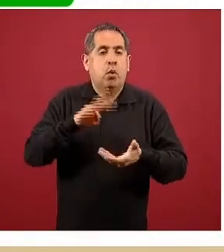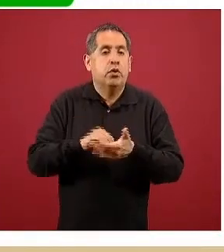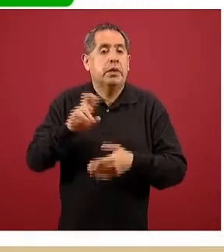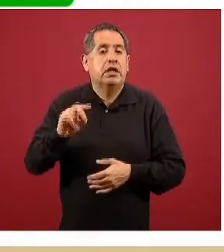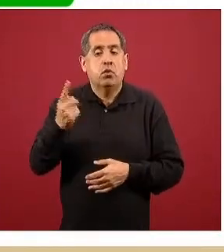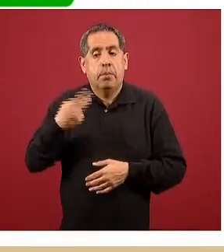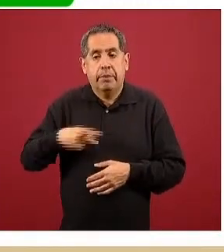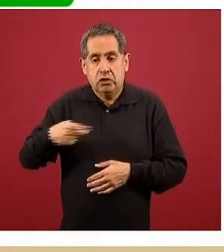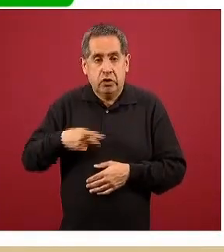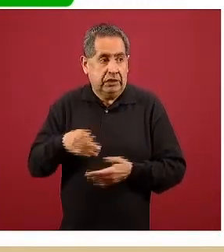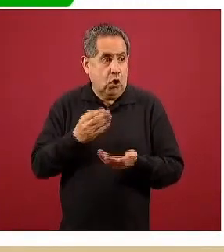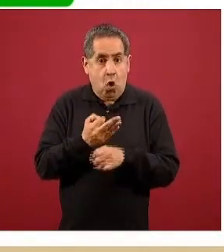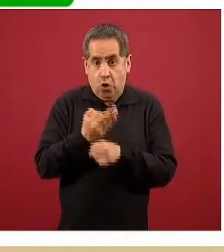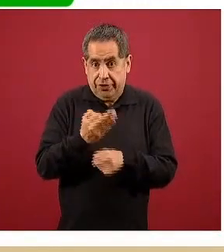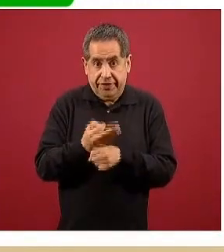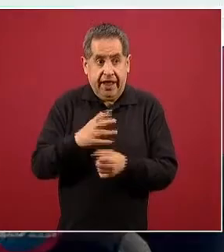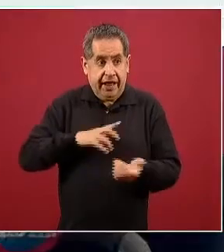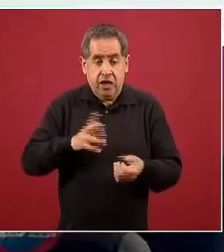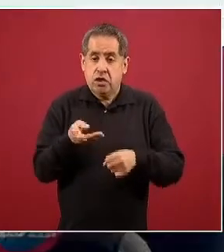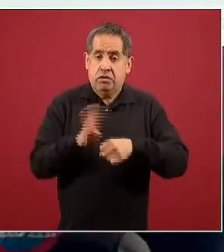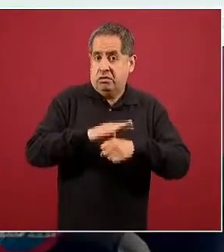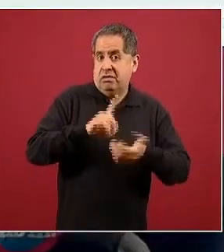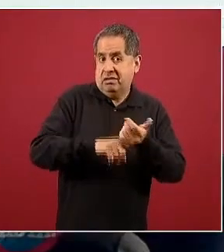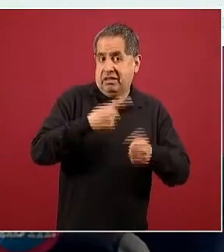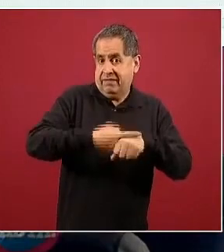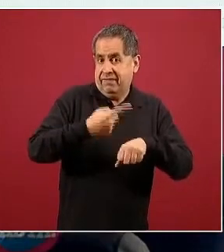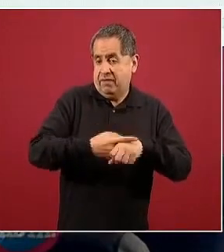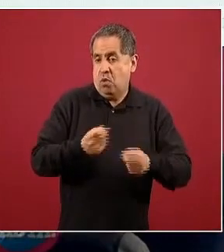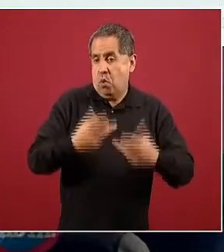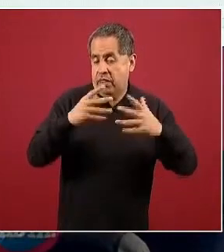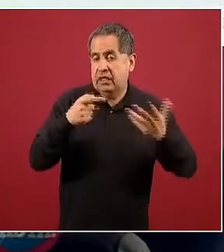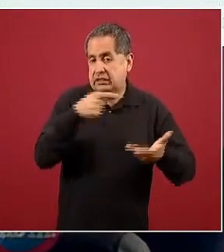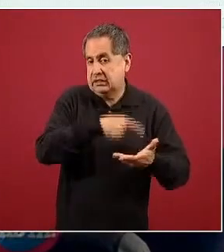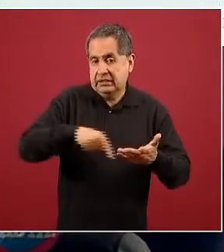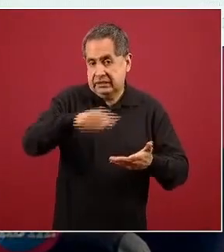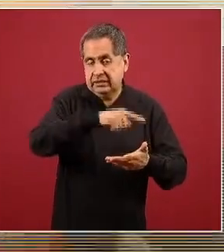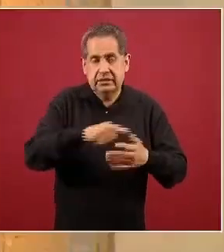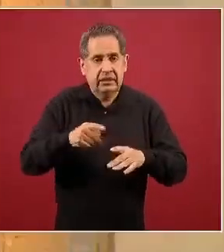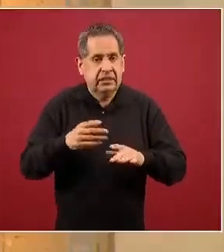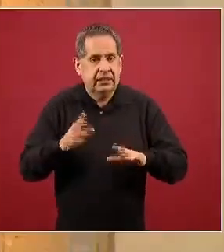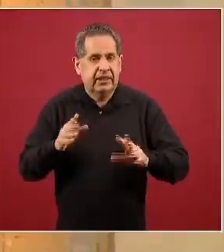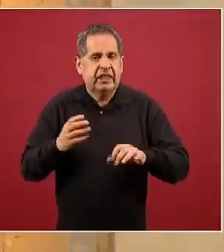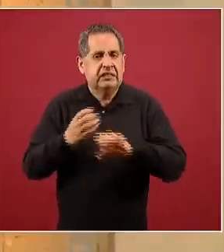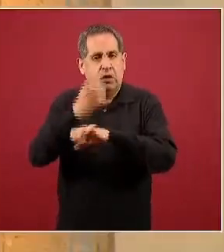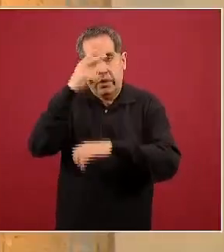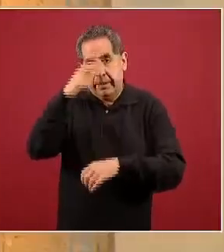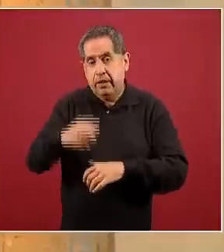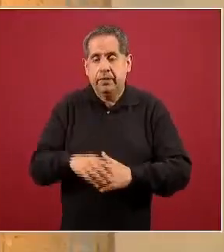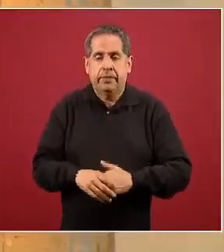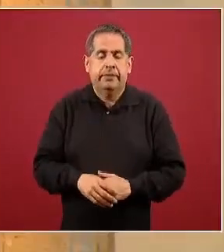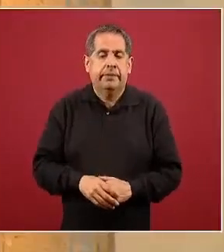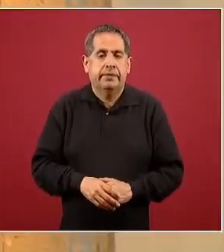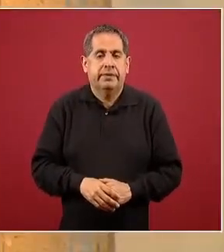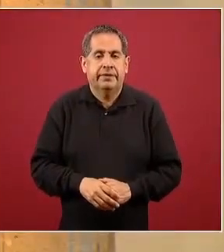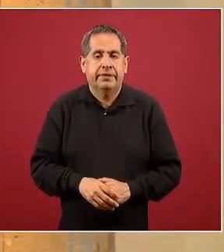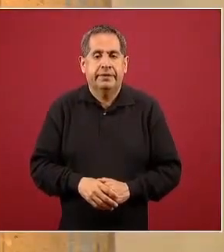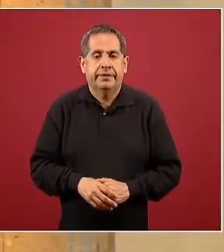4.031 personas, es la epidemia activa actualmente en el Estado de México.